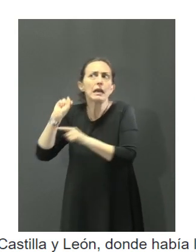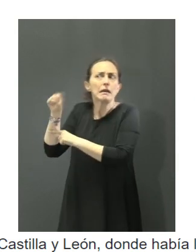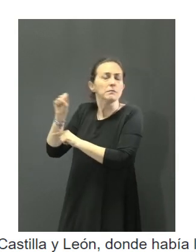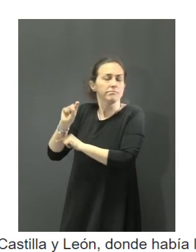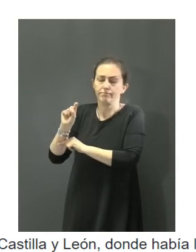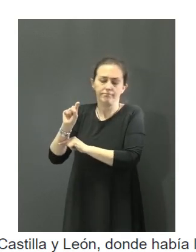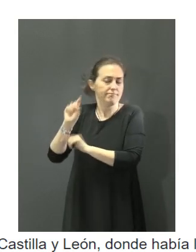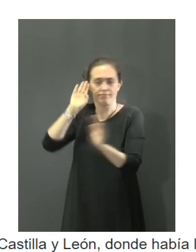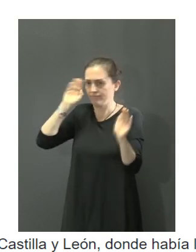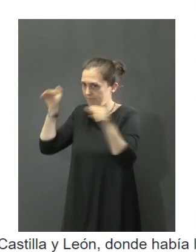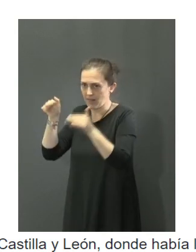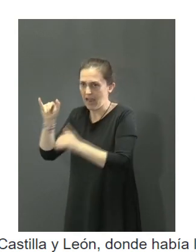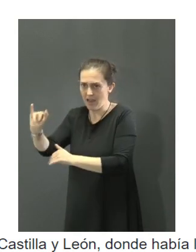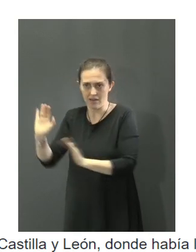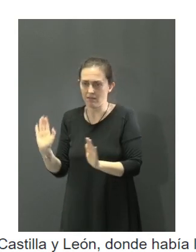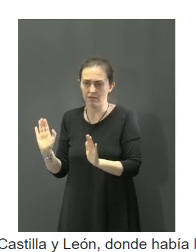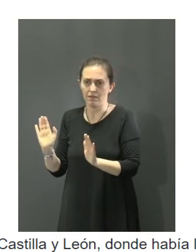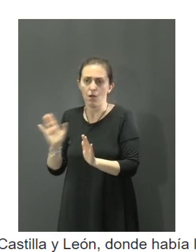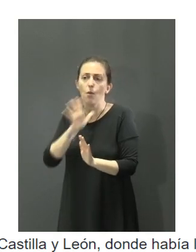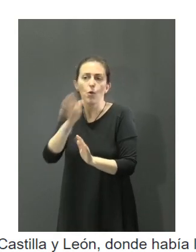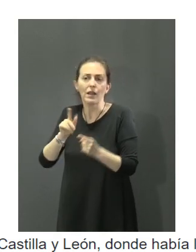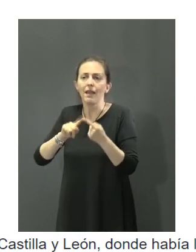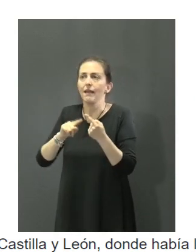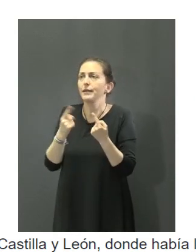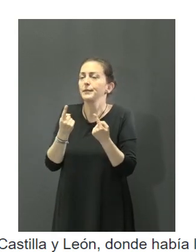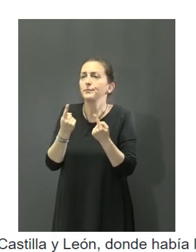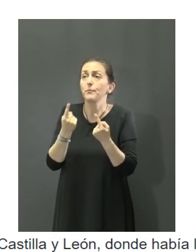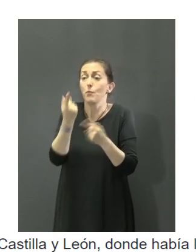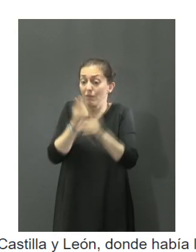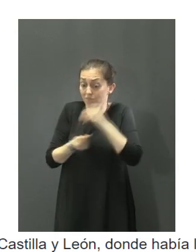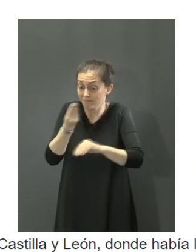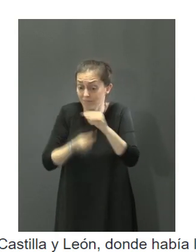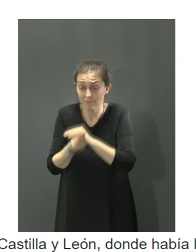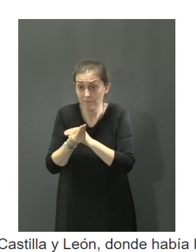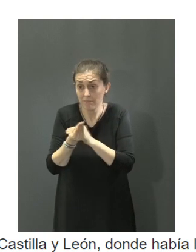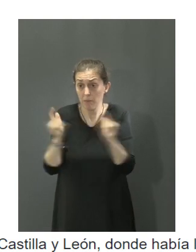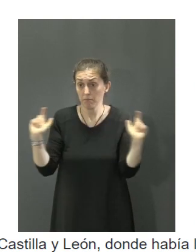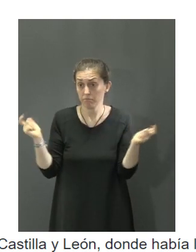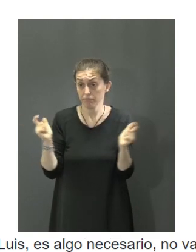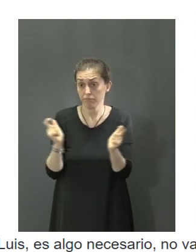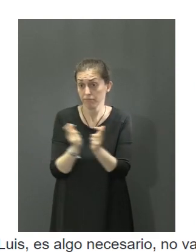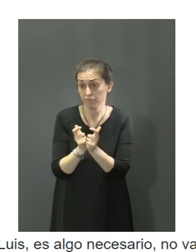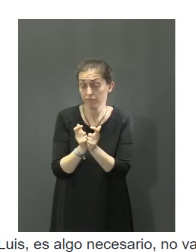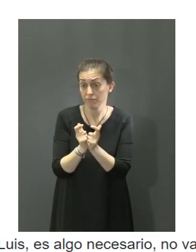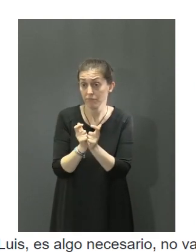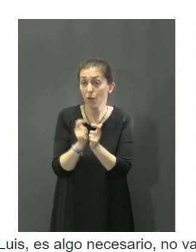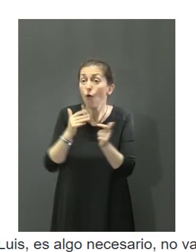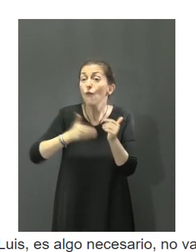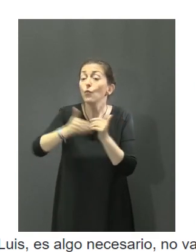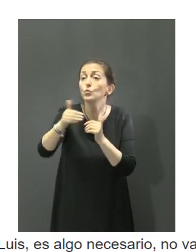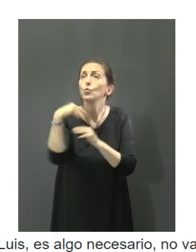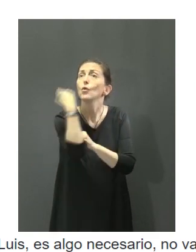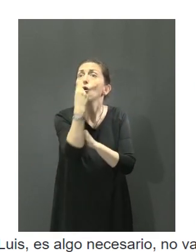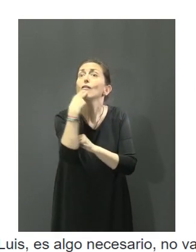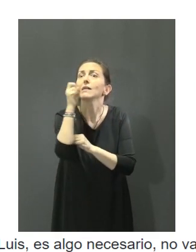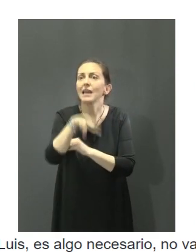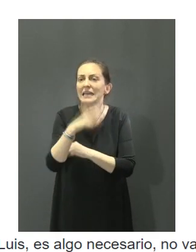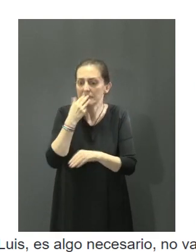teniendo en cuenta otros factores, que es la falta de natalidad. Habrá un momento que no tengamos quienes nos cuiden,